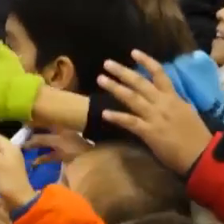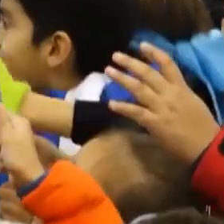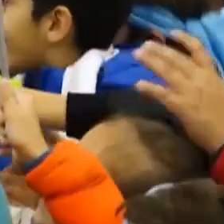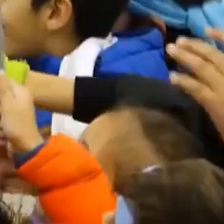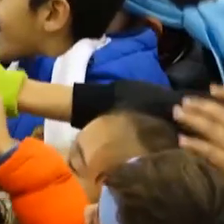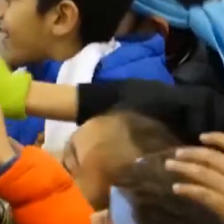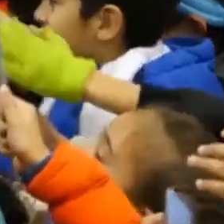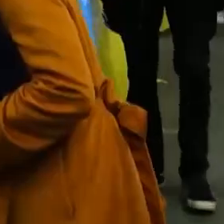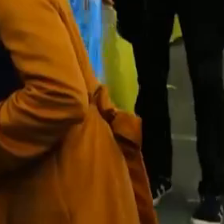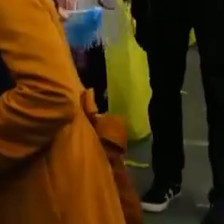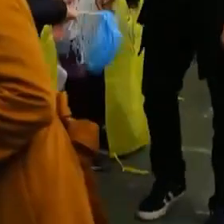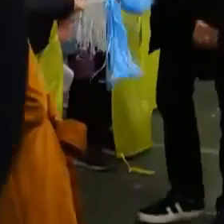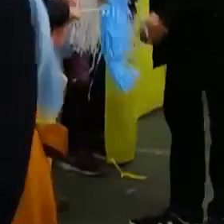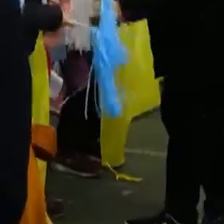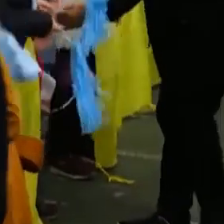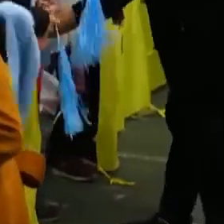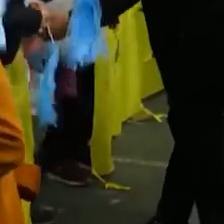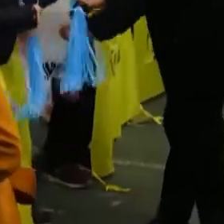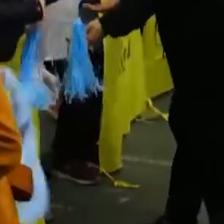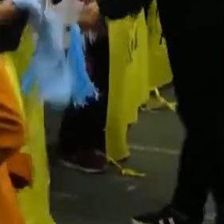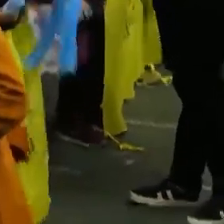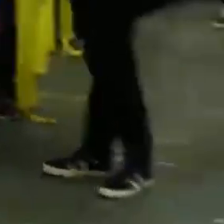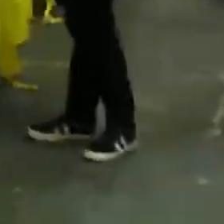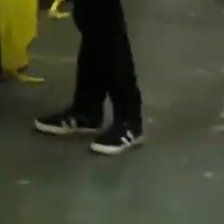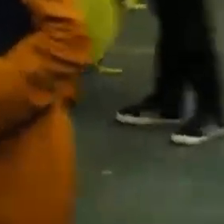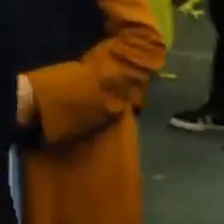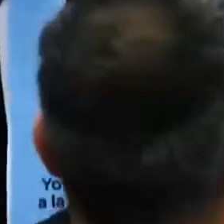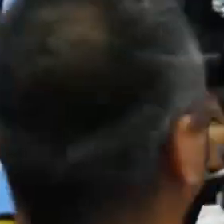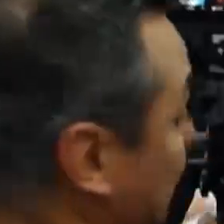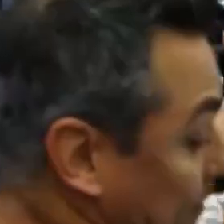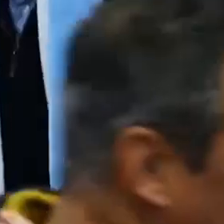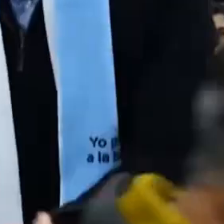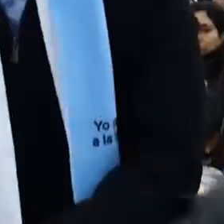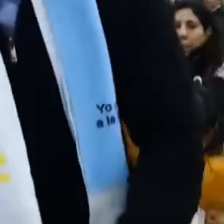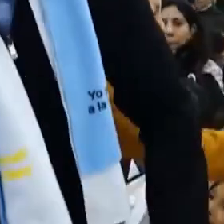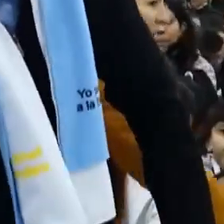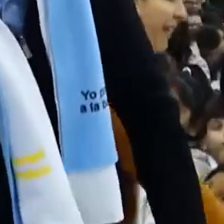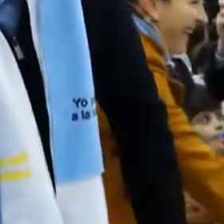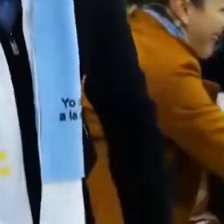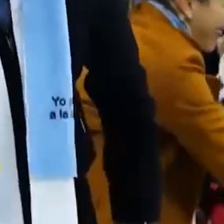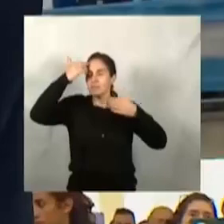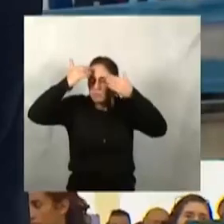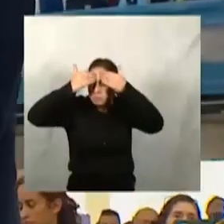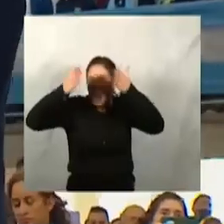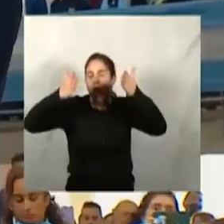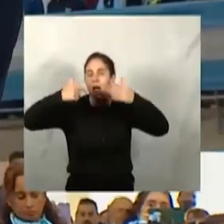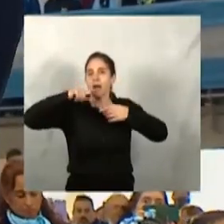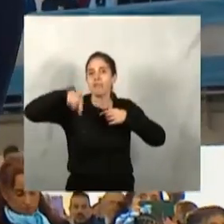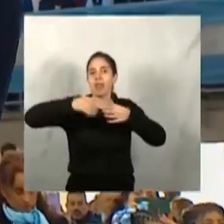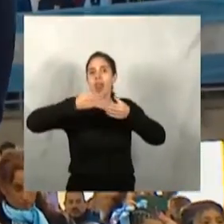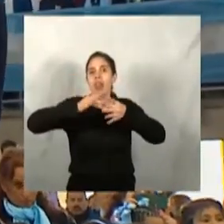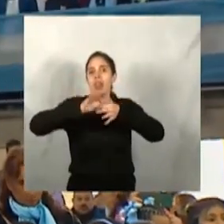Sanz que son dos hombres fuertes del radicalismo Mendocino por el otro lado la otra